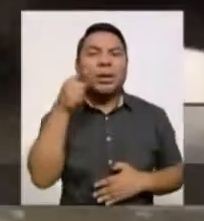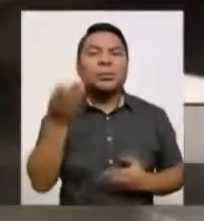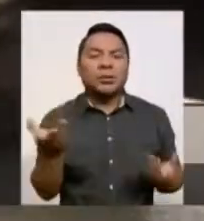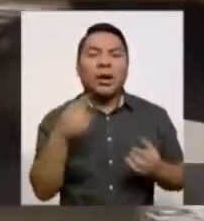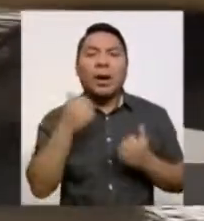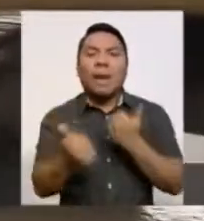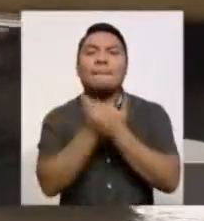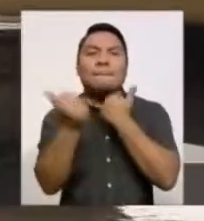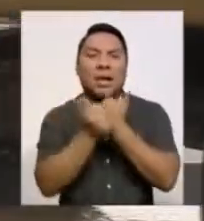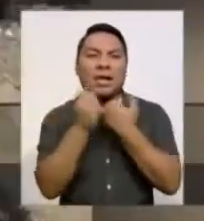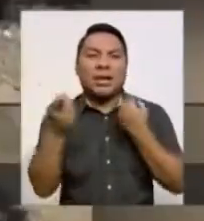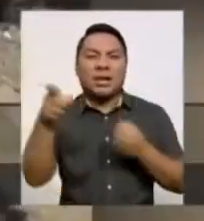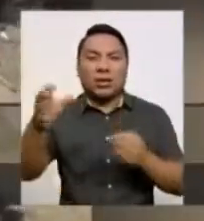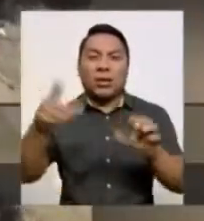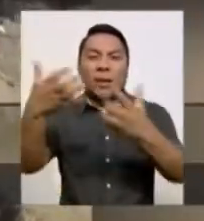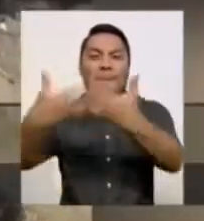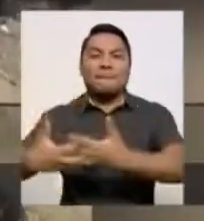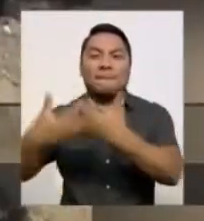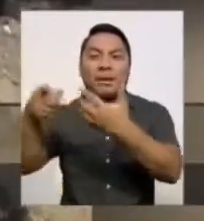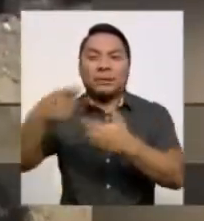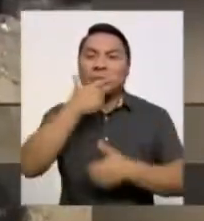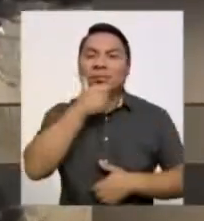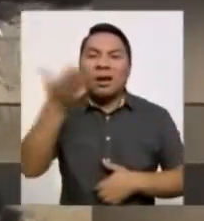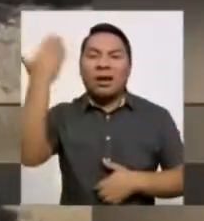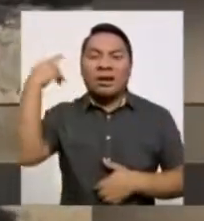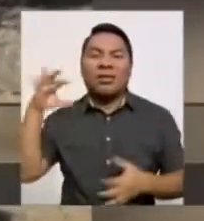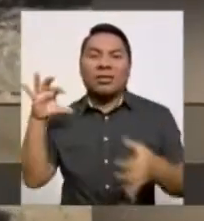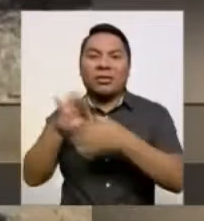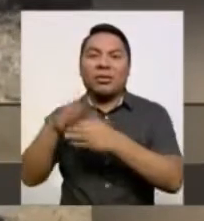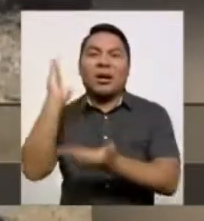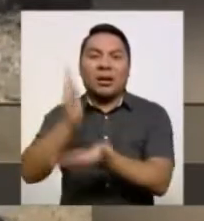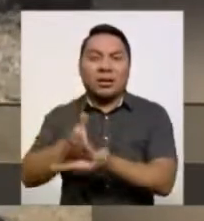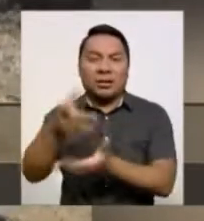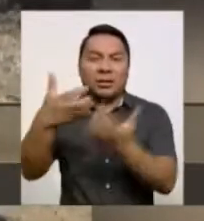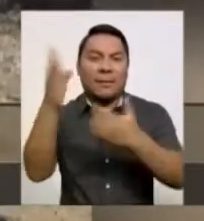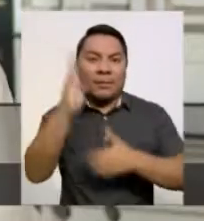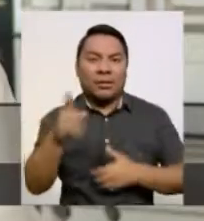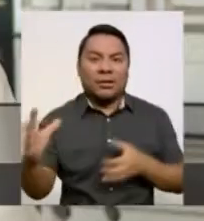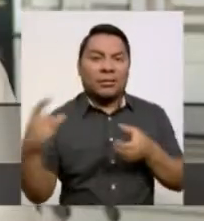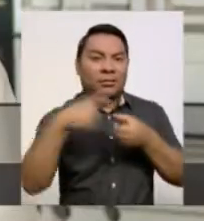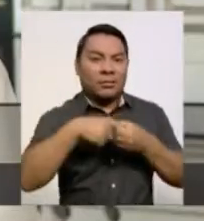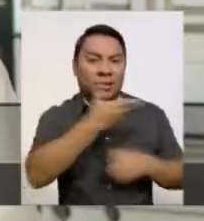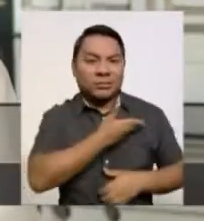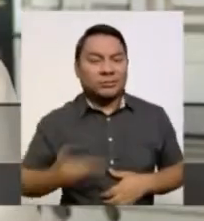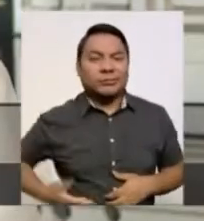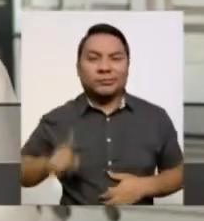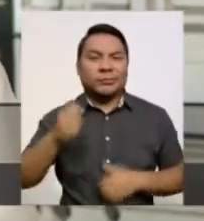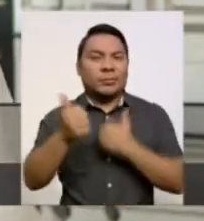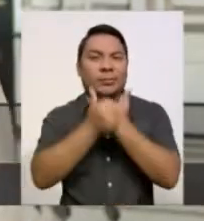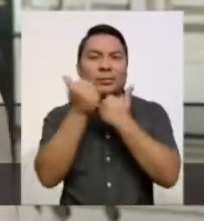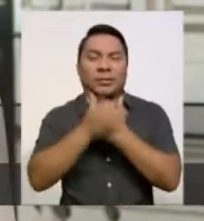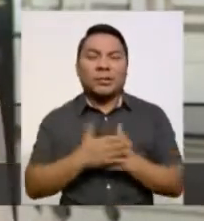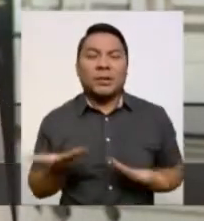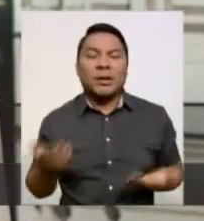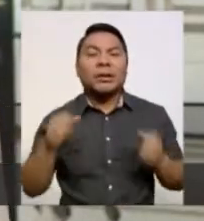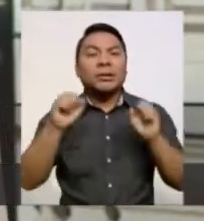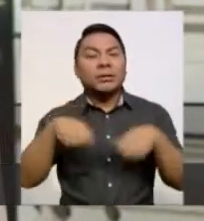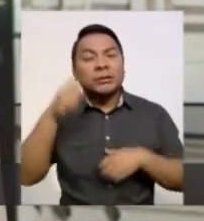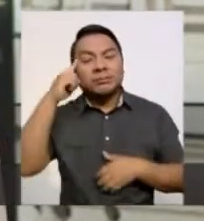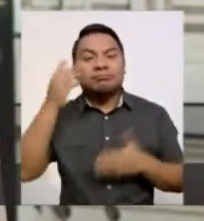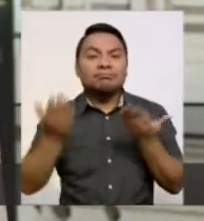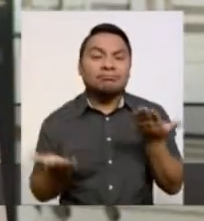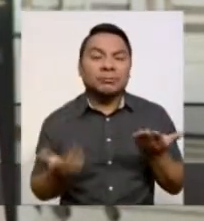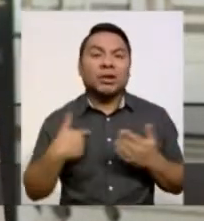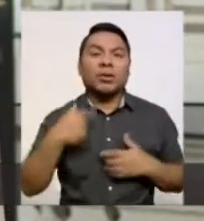poner en riesgo las inversiones de las regiones afectadas por el fenómeno del Niño costero. Que sí hay un principio de inocencia,